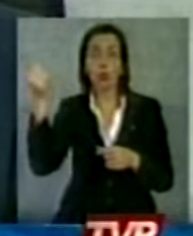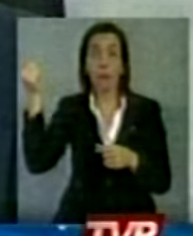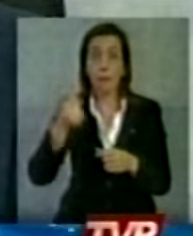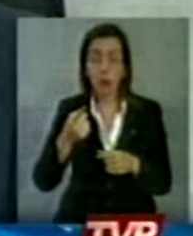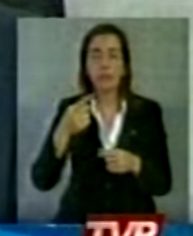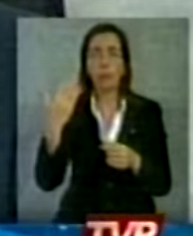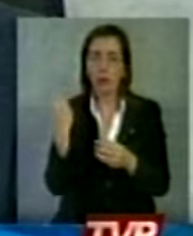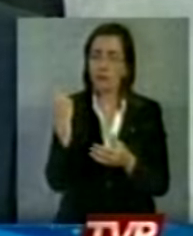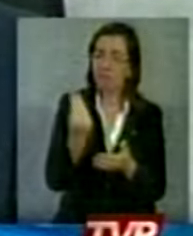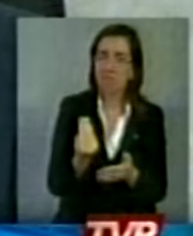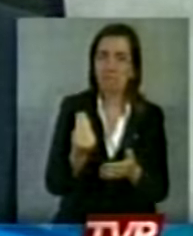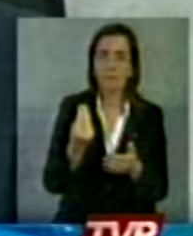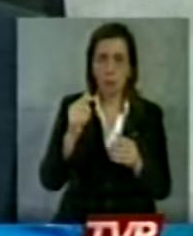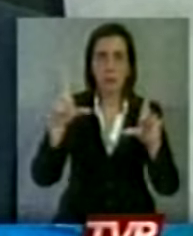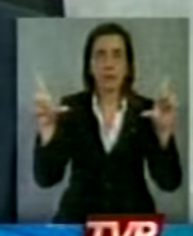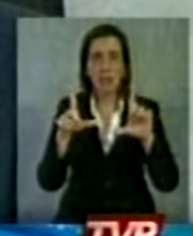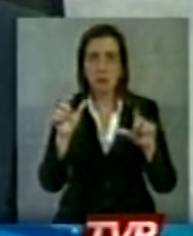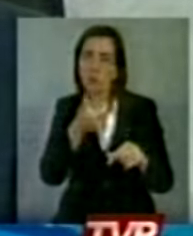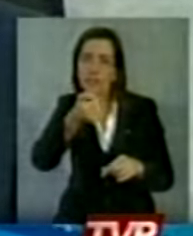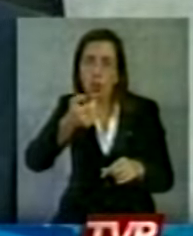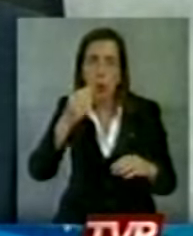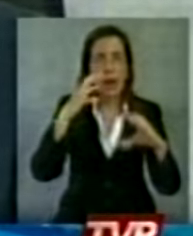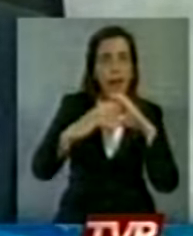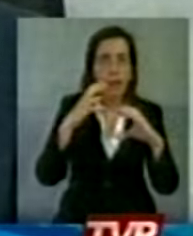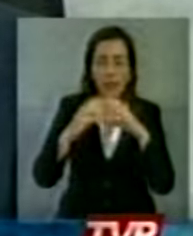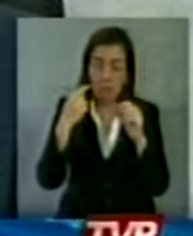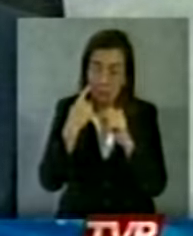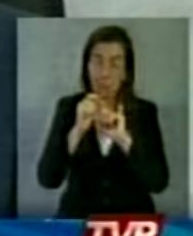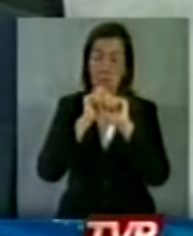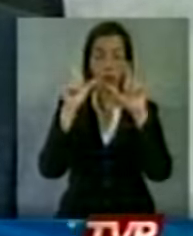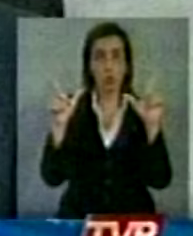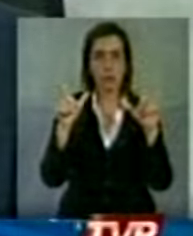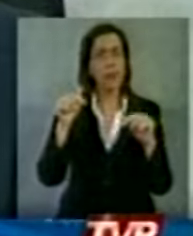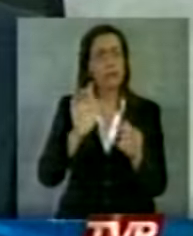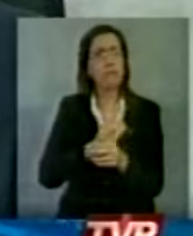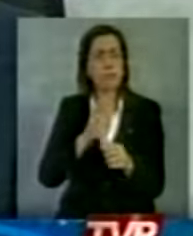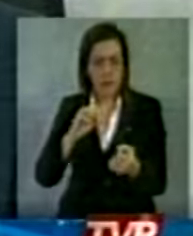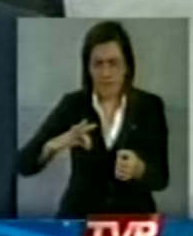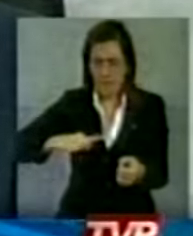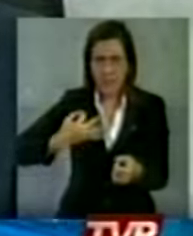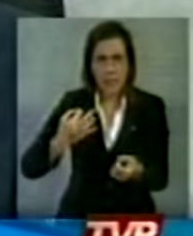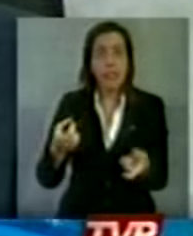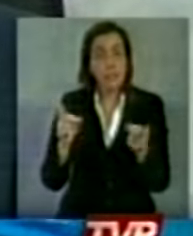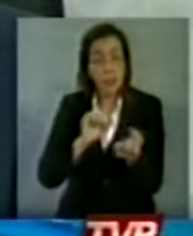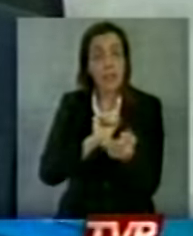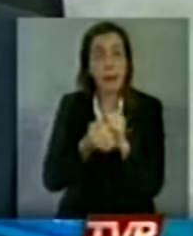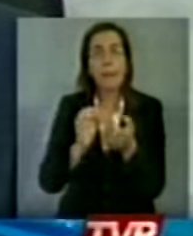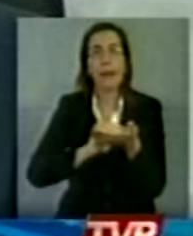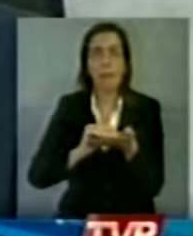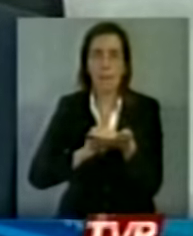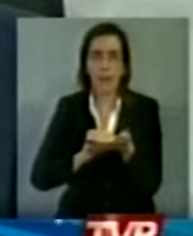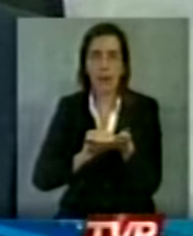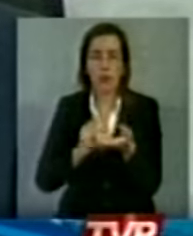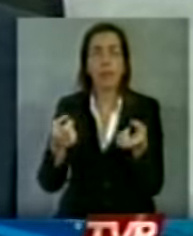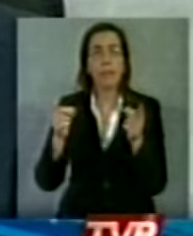medio. Estas tecnologías de la información y comunicación están modificando el empleo, las